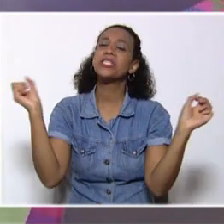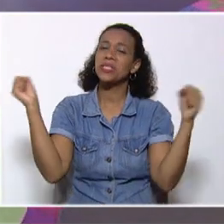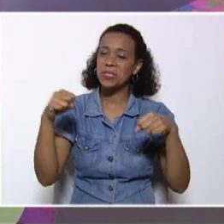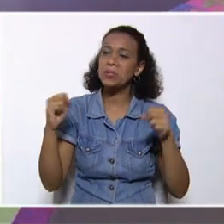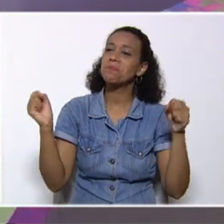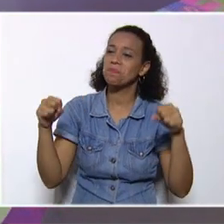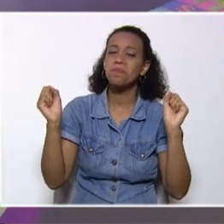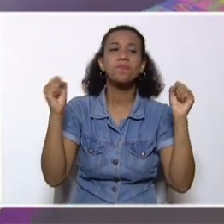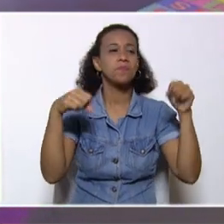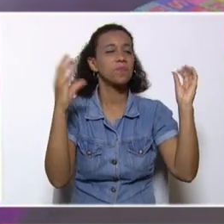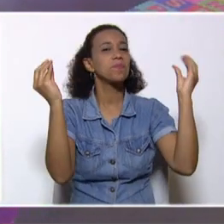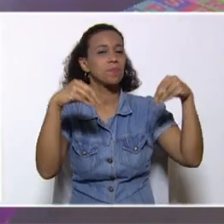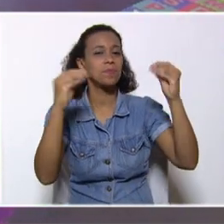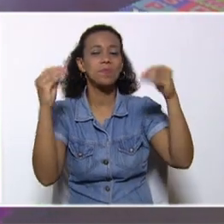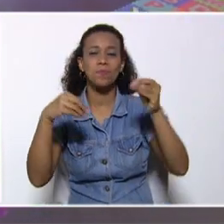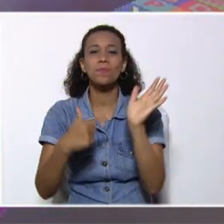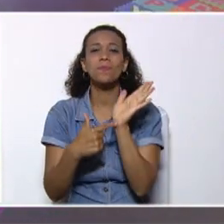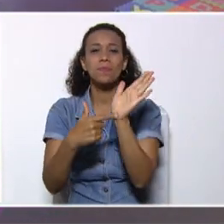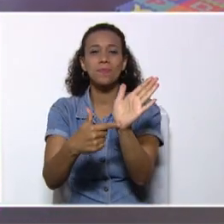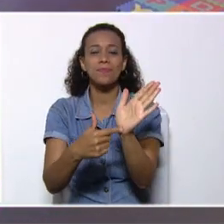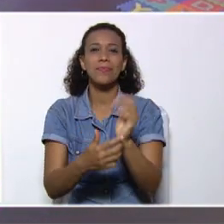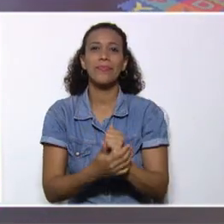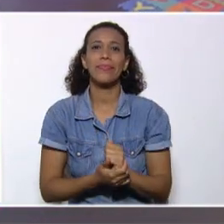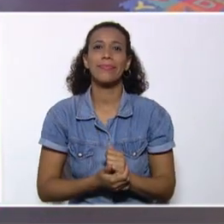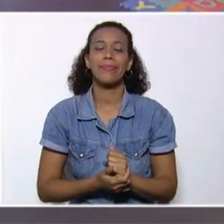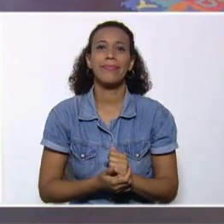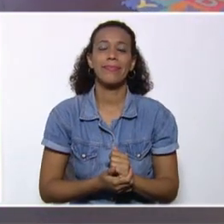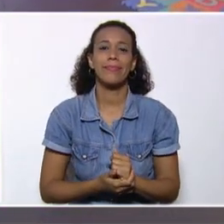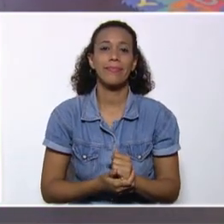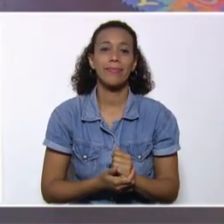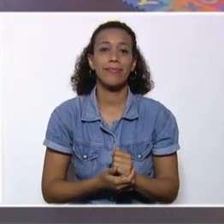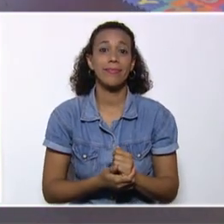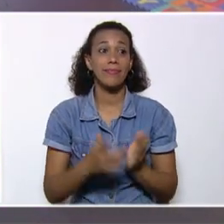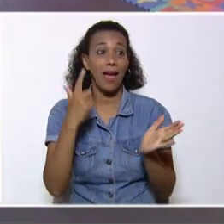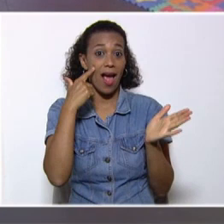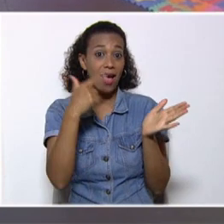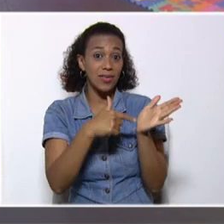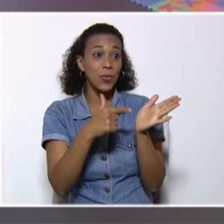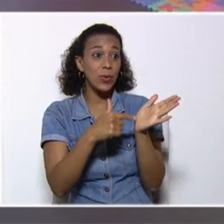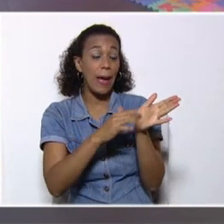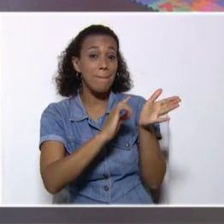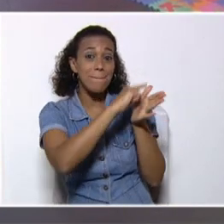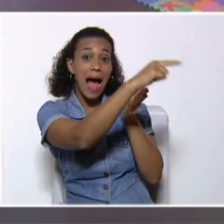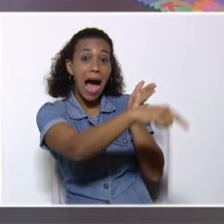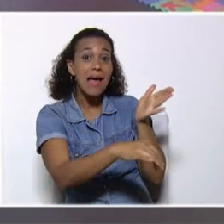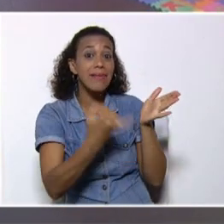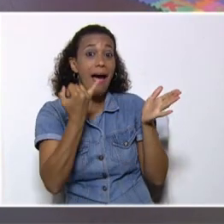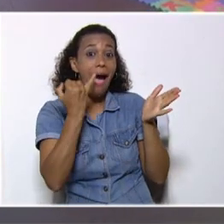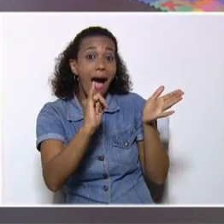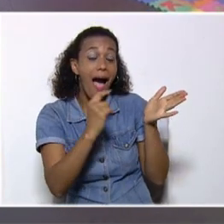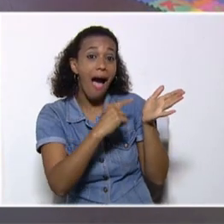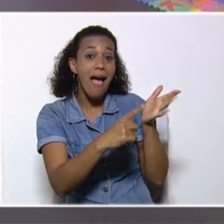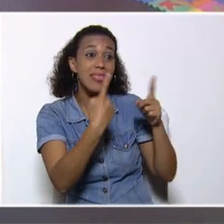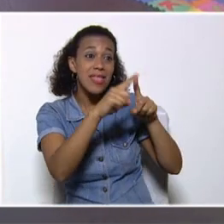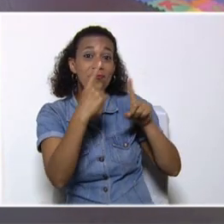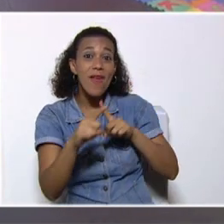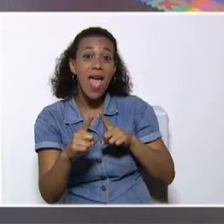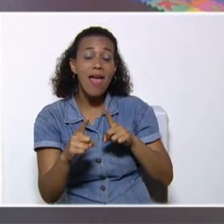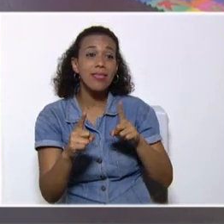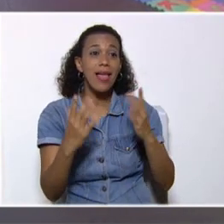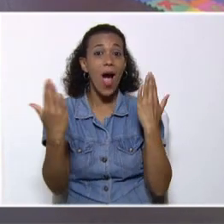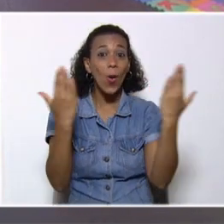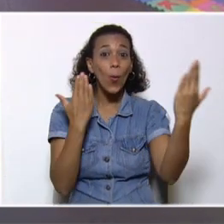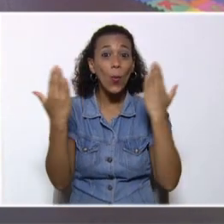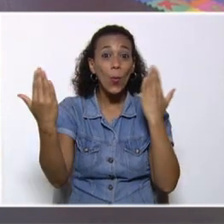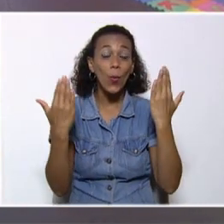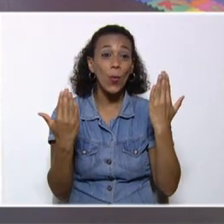Vamos a mostrarle el plano que tenemos acá. En el caso del plano, existe diferencia con el croquis.